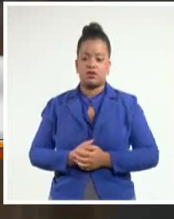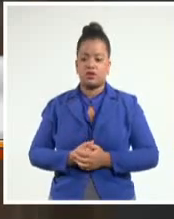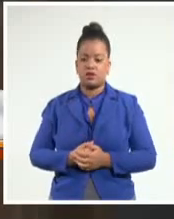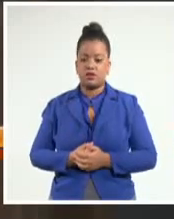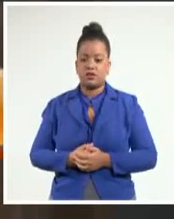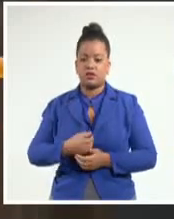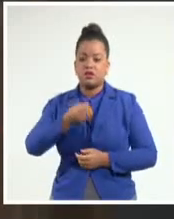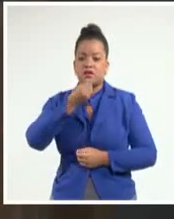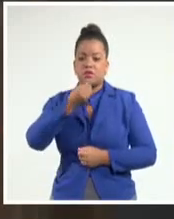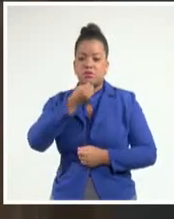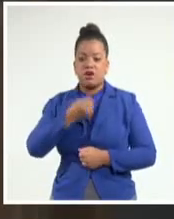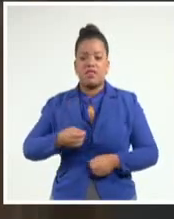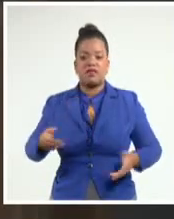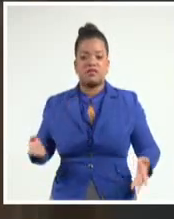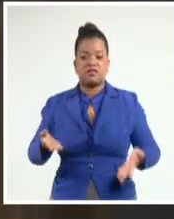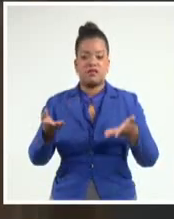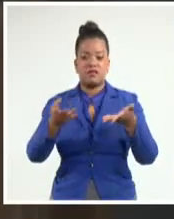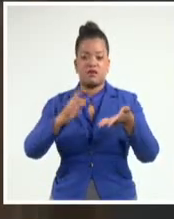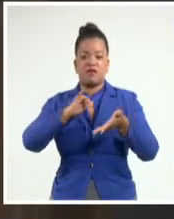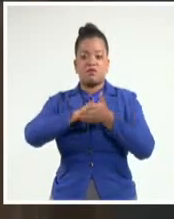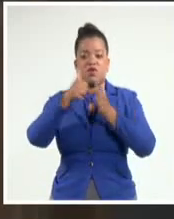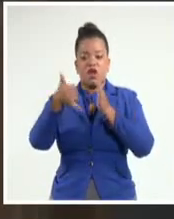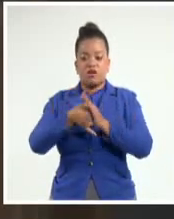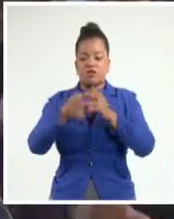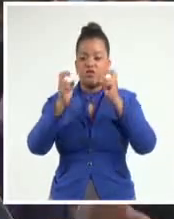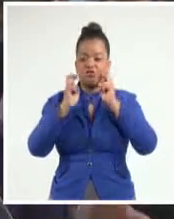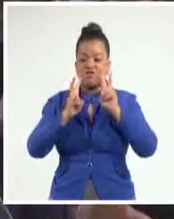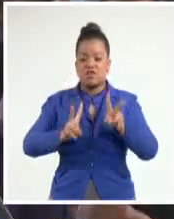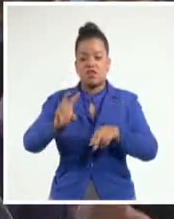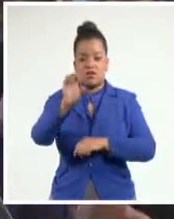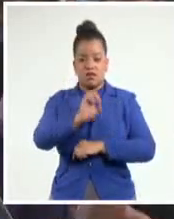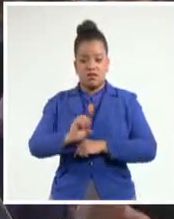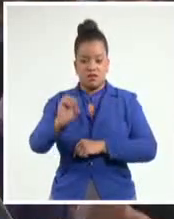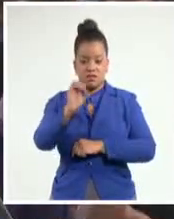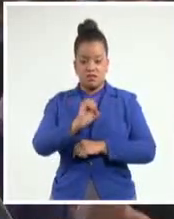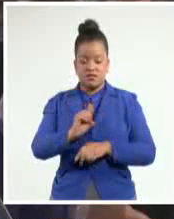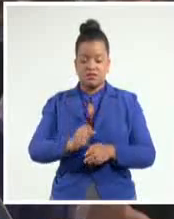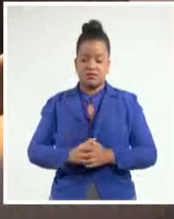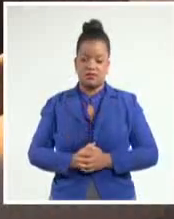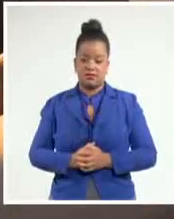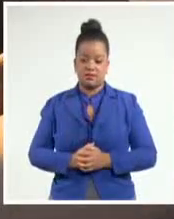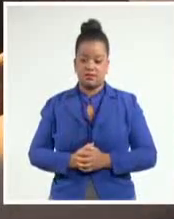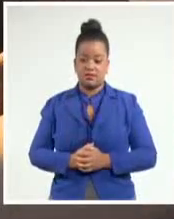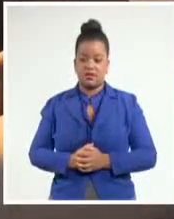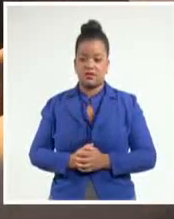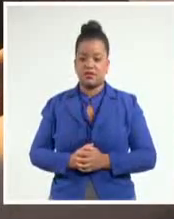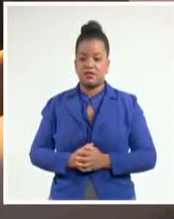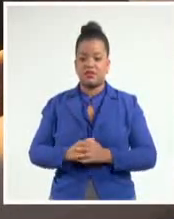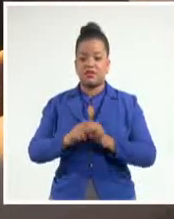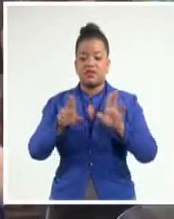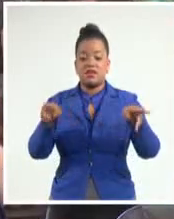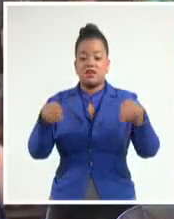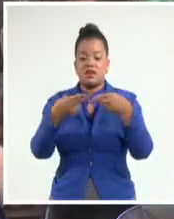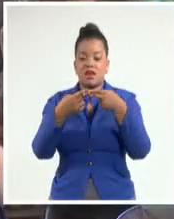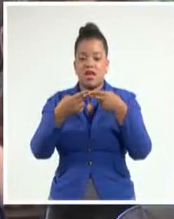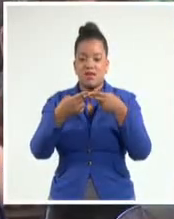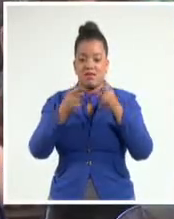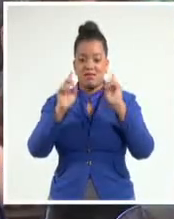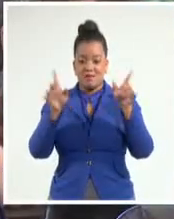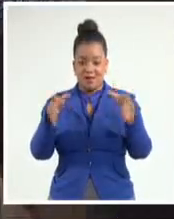desarrollar su proyecto de vida de una manera organizada. En el encuentro, los representantes de la Iglesia Presbiteriana en